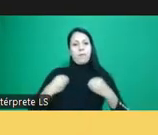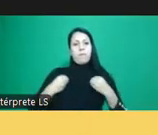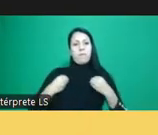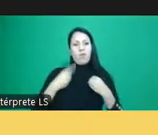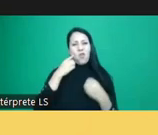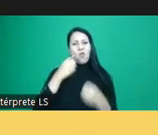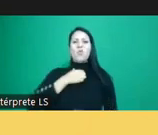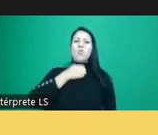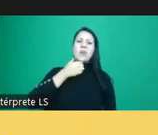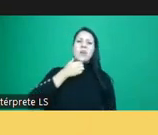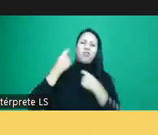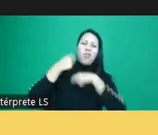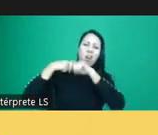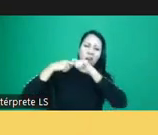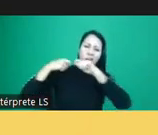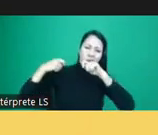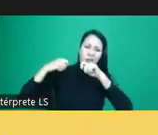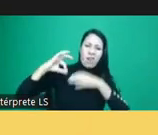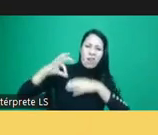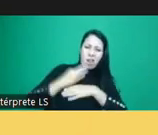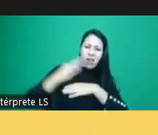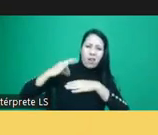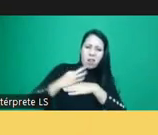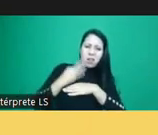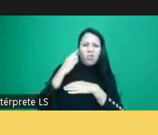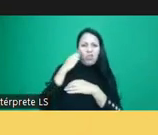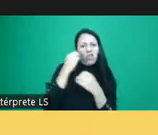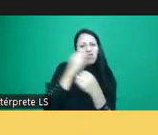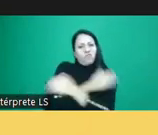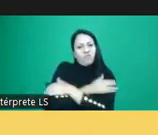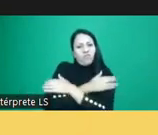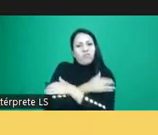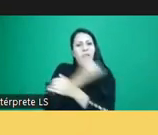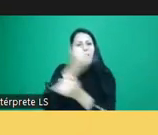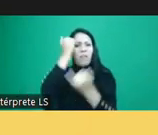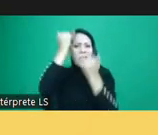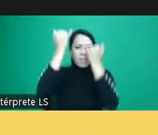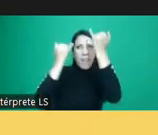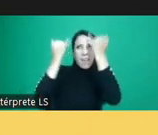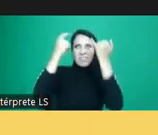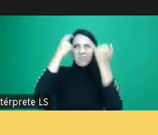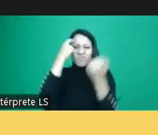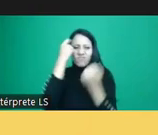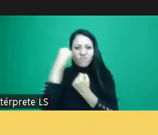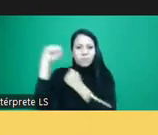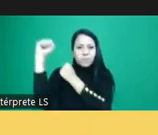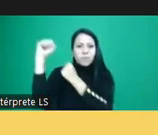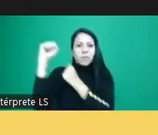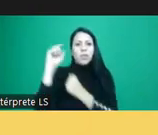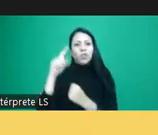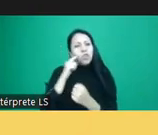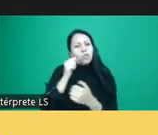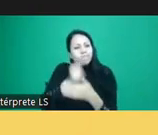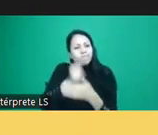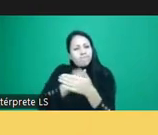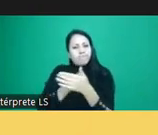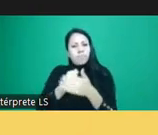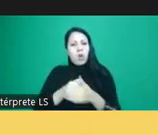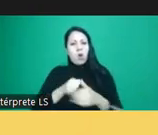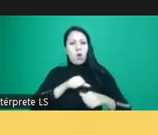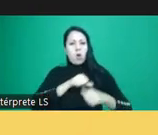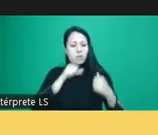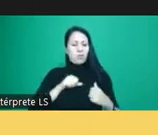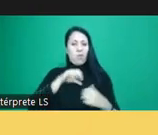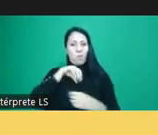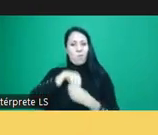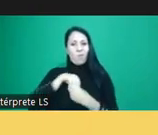cabeza rebelde. Me impulso con este corazón que es hogar, a pesar de que la espalda pese por haber migrado. Hoy quiero denunciar